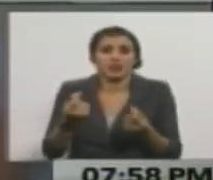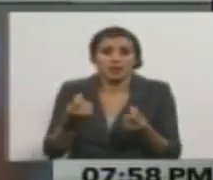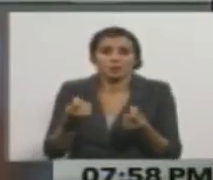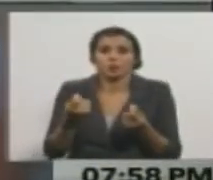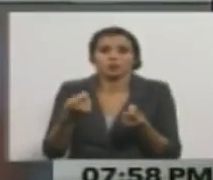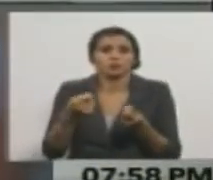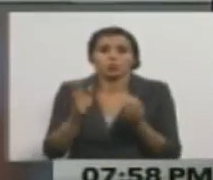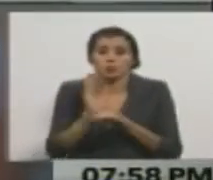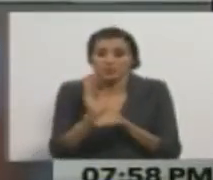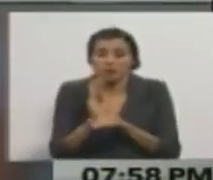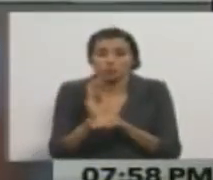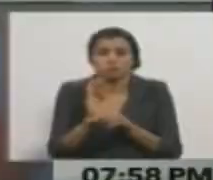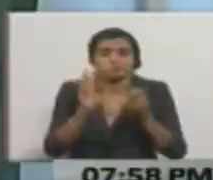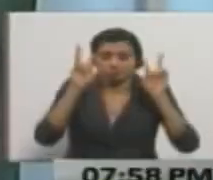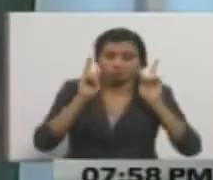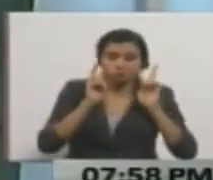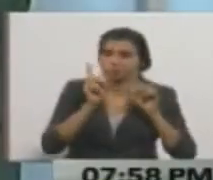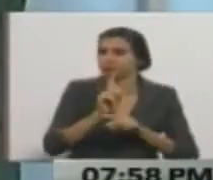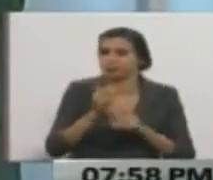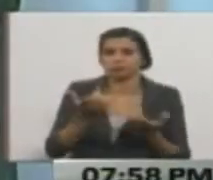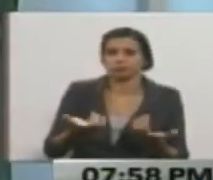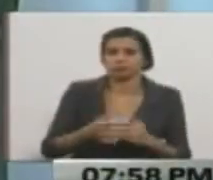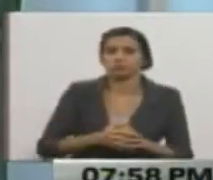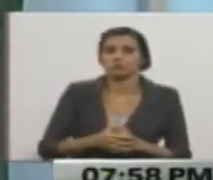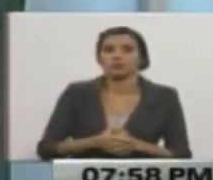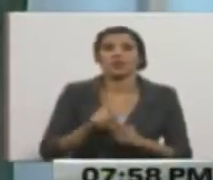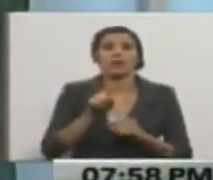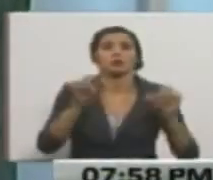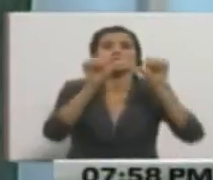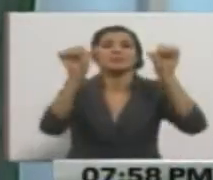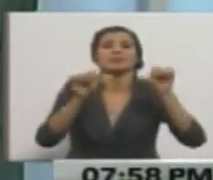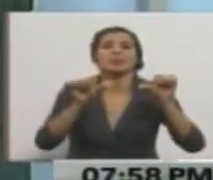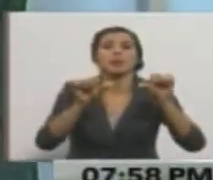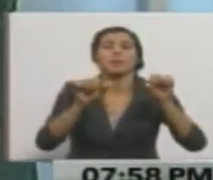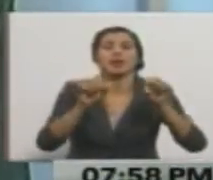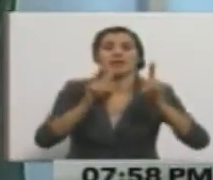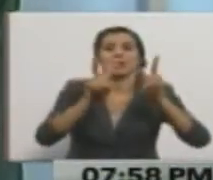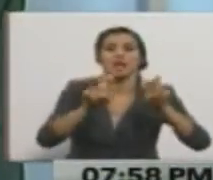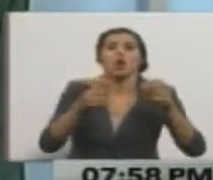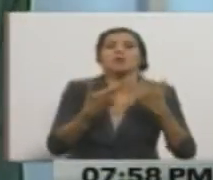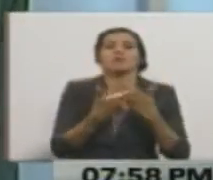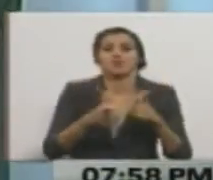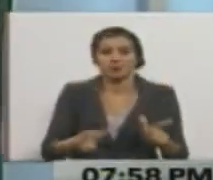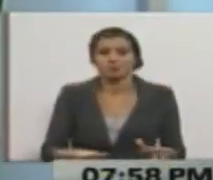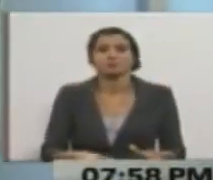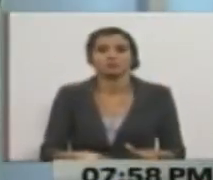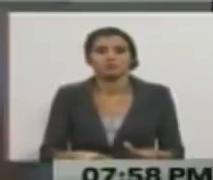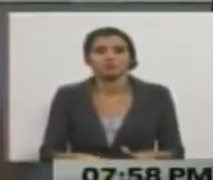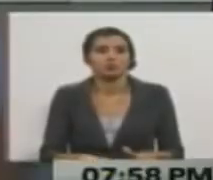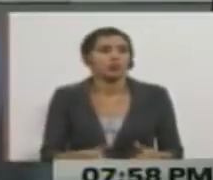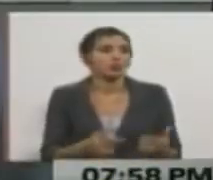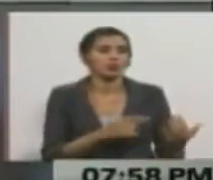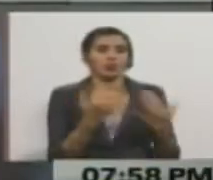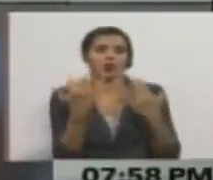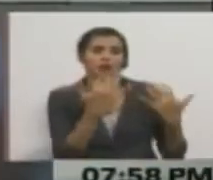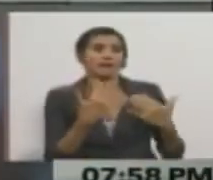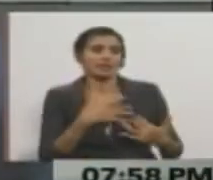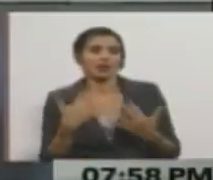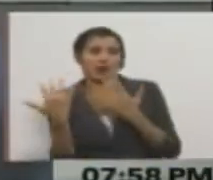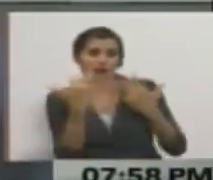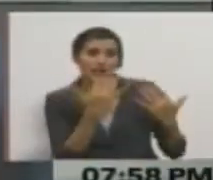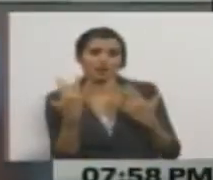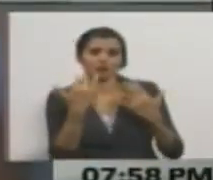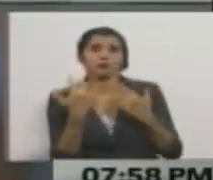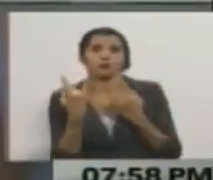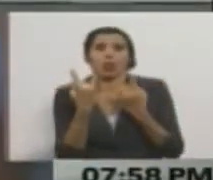Nos están vendiendo un neoliberalismo, nos están vendiendo un capitalismo que conoce muy